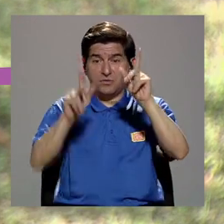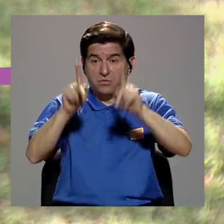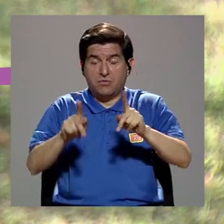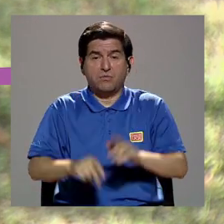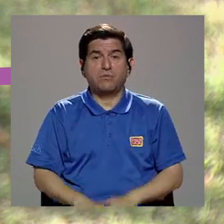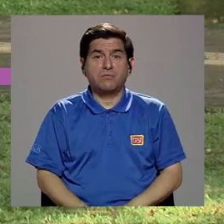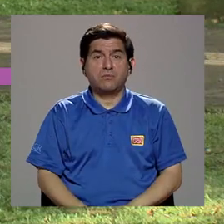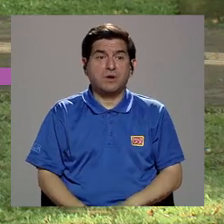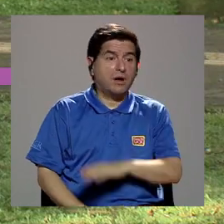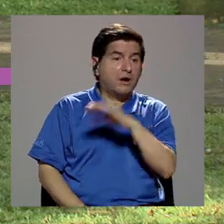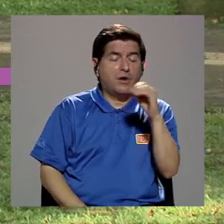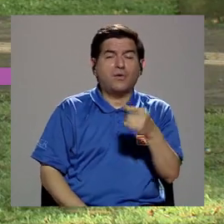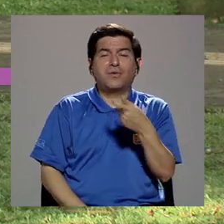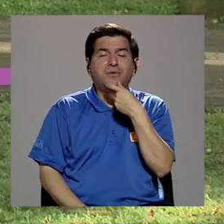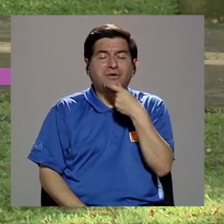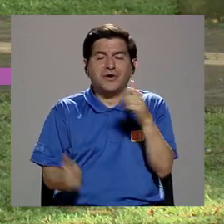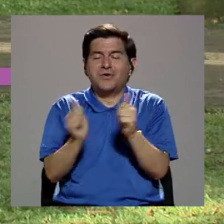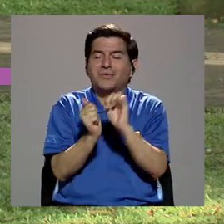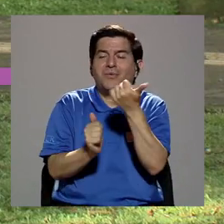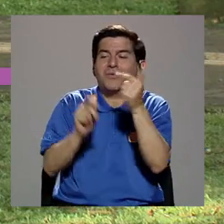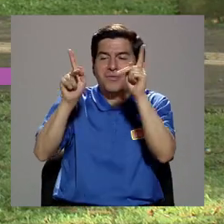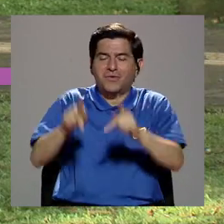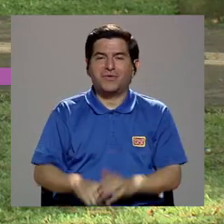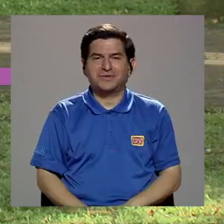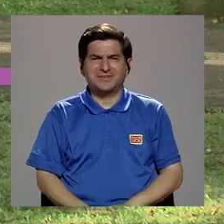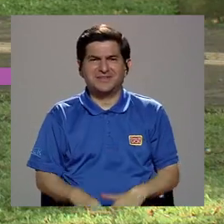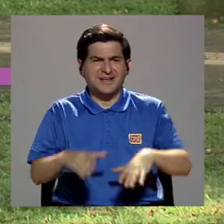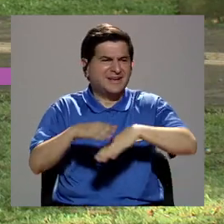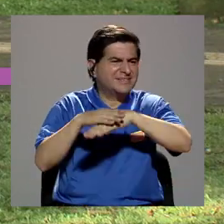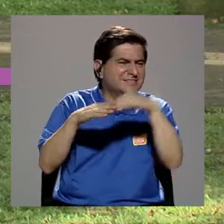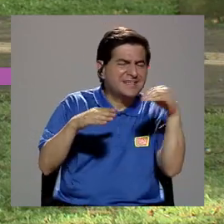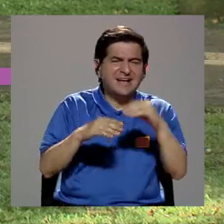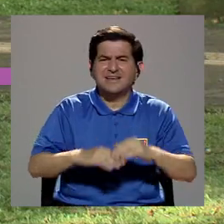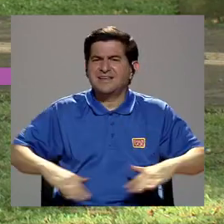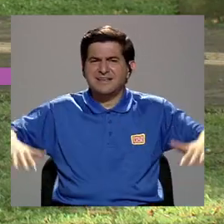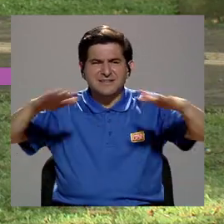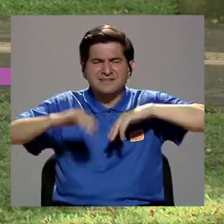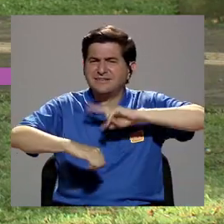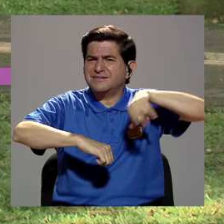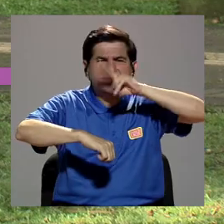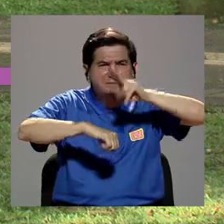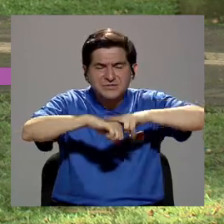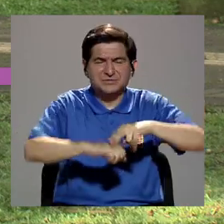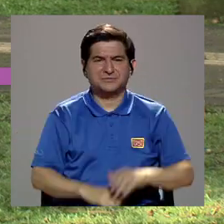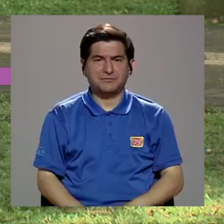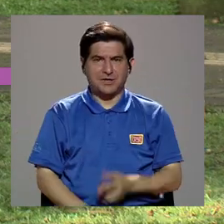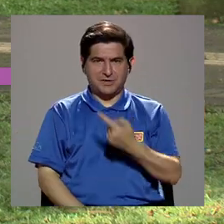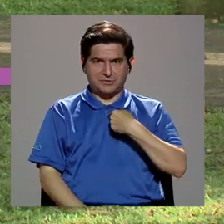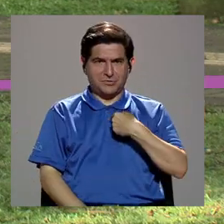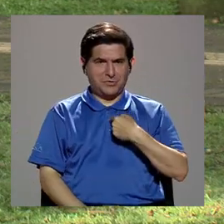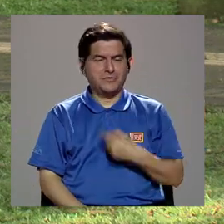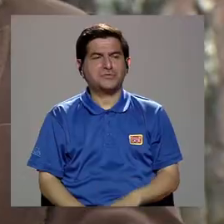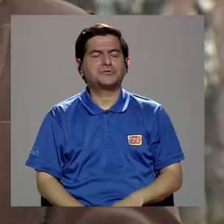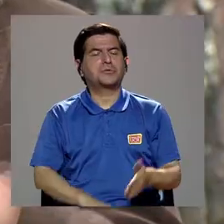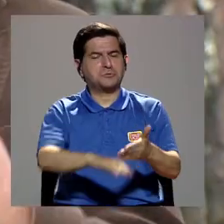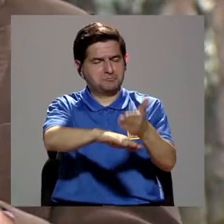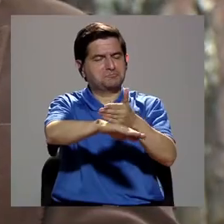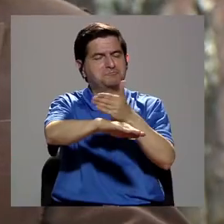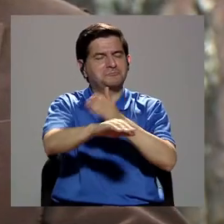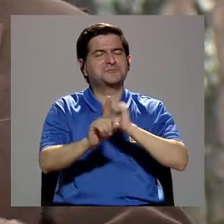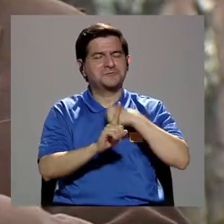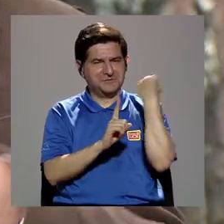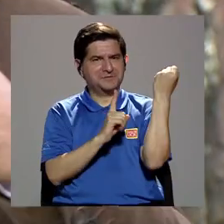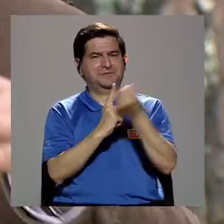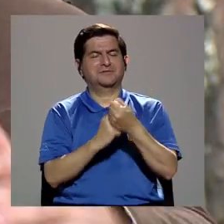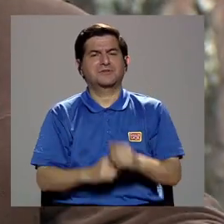el recordar hablar de reírnos con alguien, nos saca del entorno en lo que estamos y logramos de una u otra manera mejorar